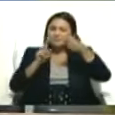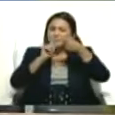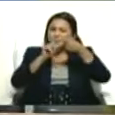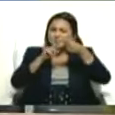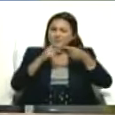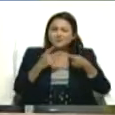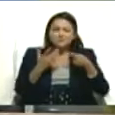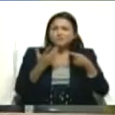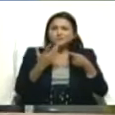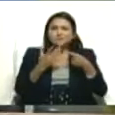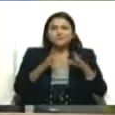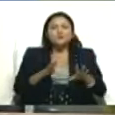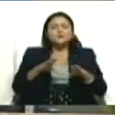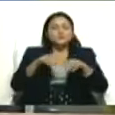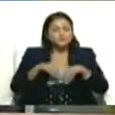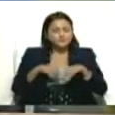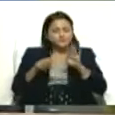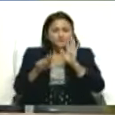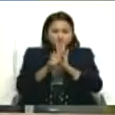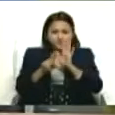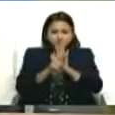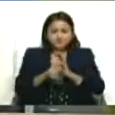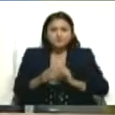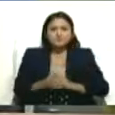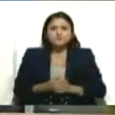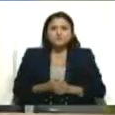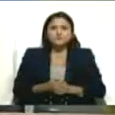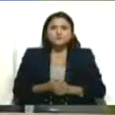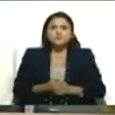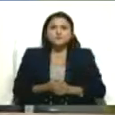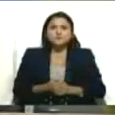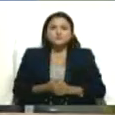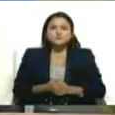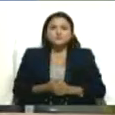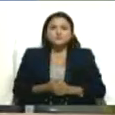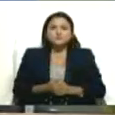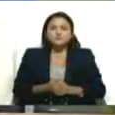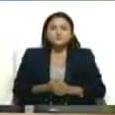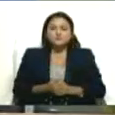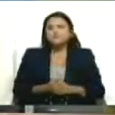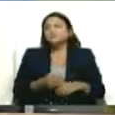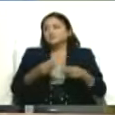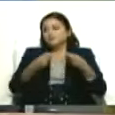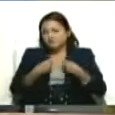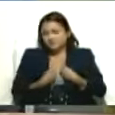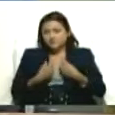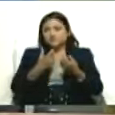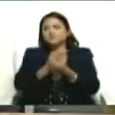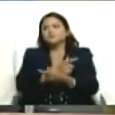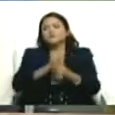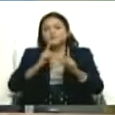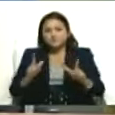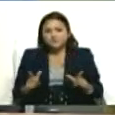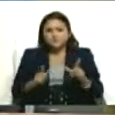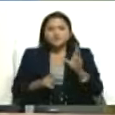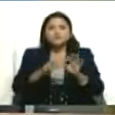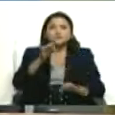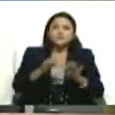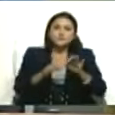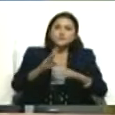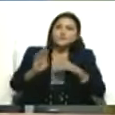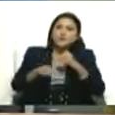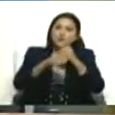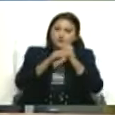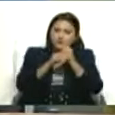su ordenamiento jurídico, de su actuación, la vida, la libertad, la justicia, la igualdad,